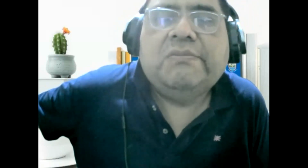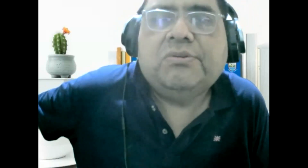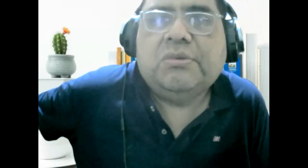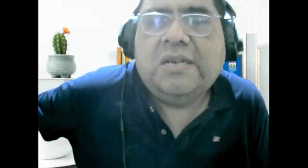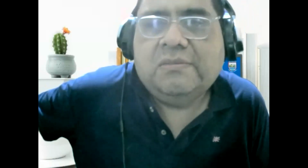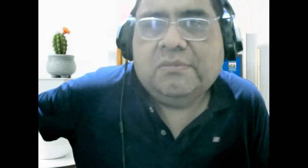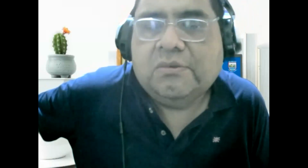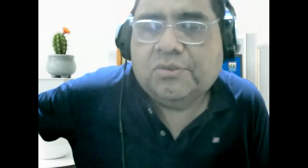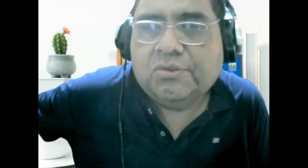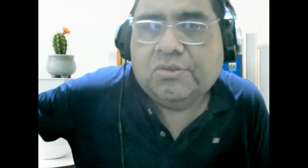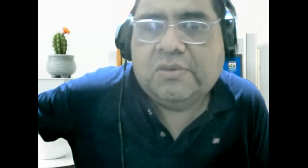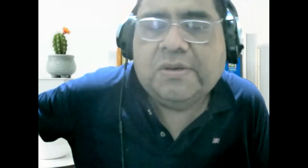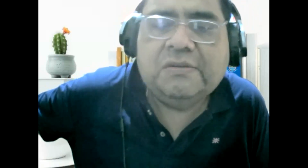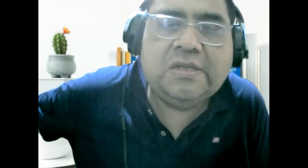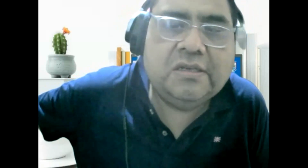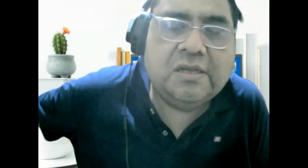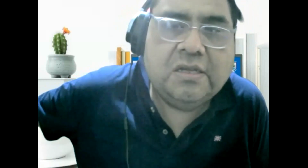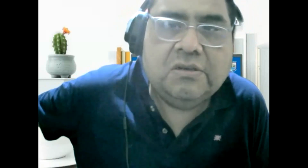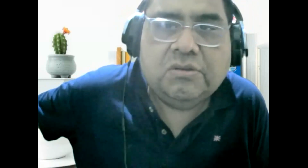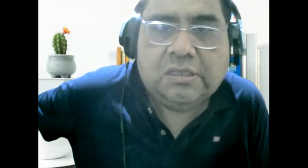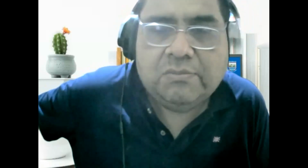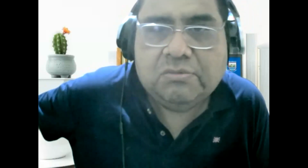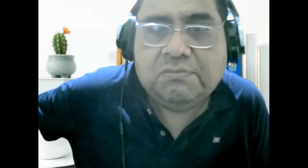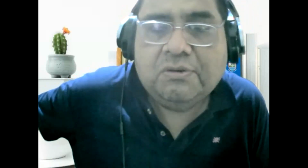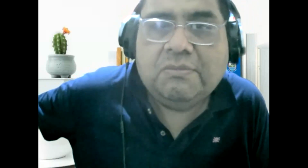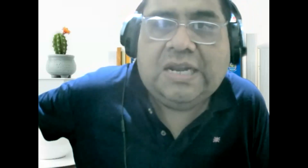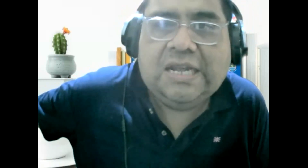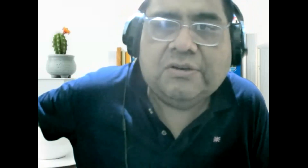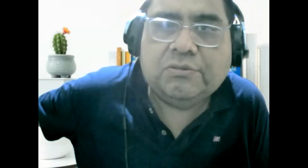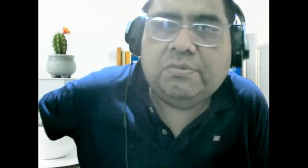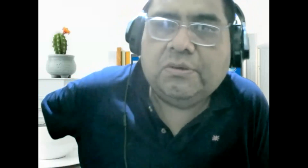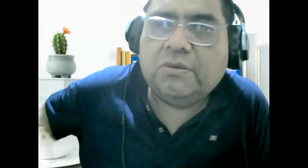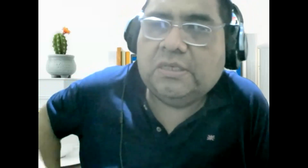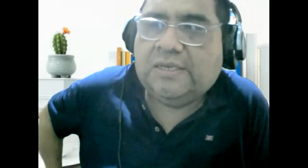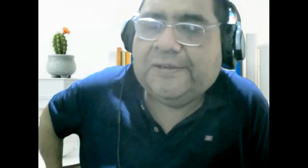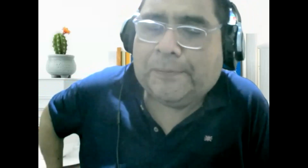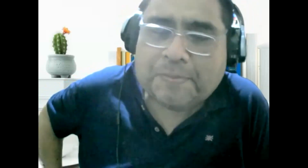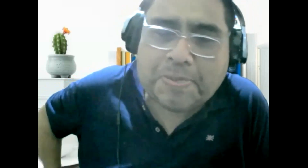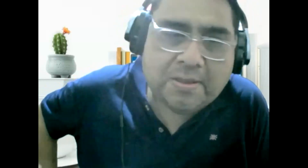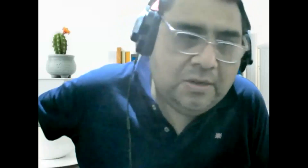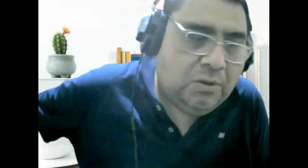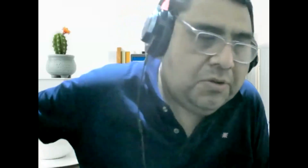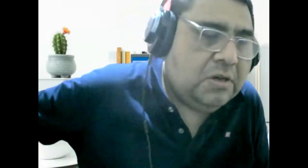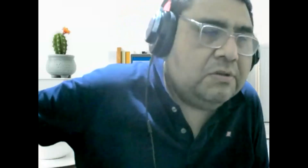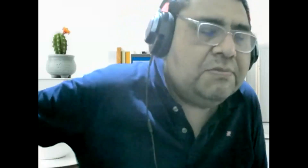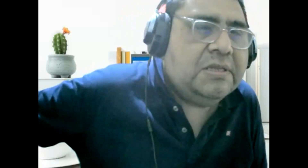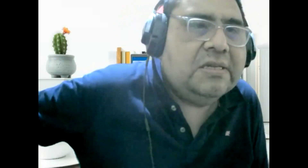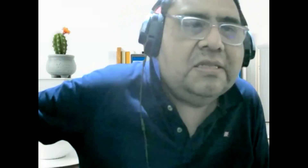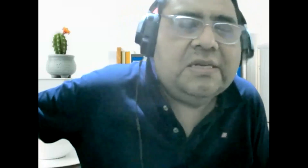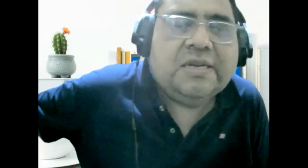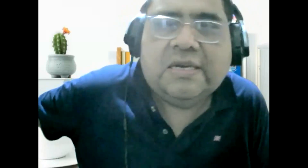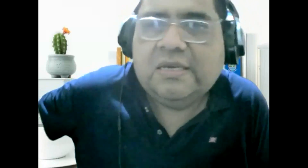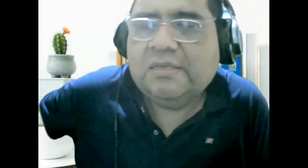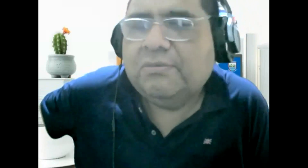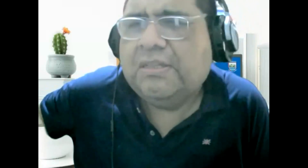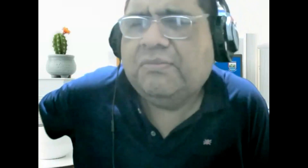del drenaje postural. Los otros dos temas que vienen son temas un poco más largos, por lo que lo único que vamos a aprender